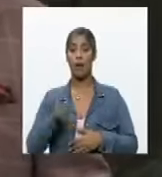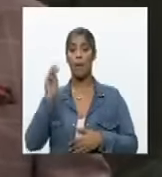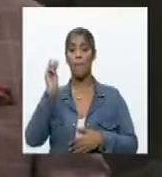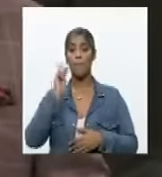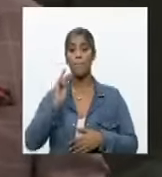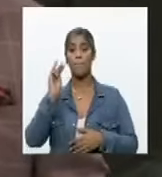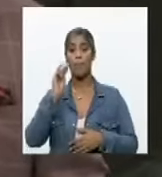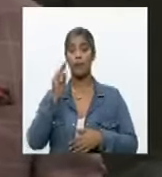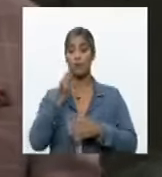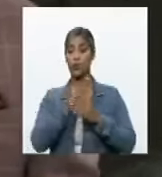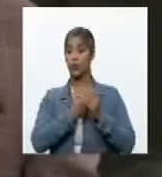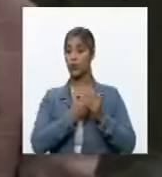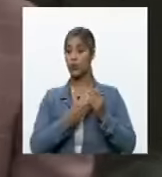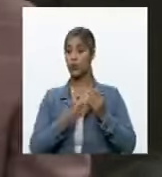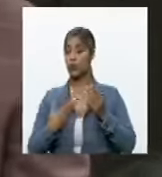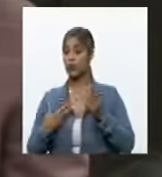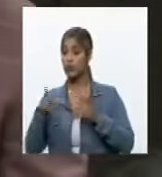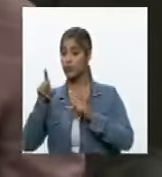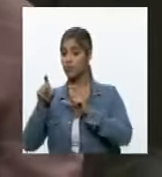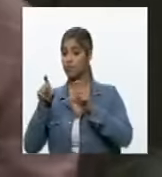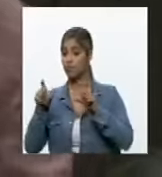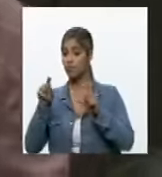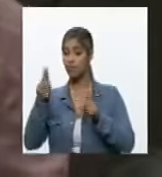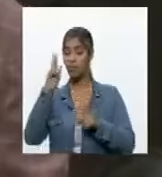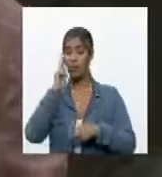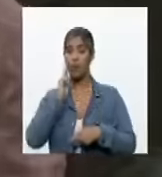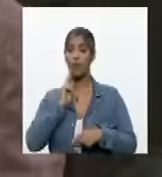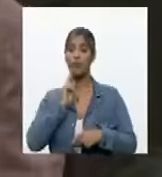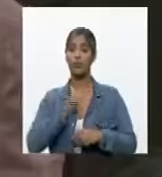maestro de nuestro libertador.